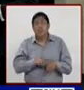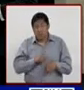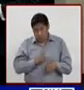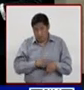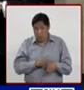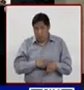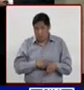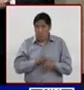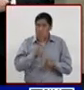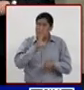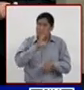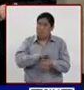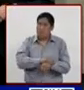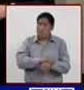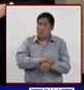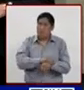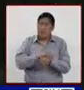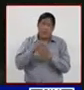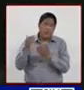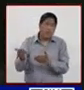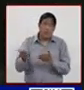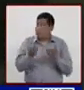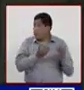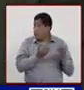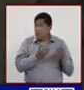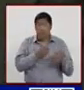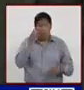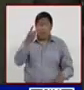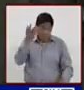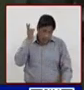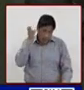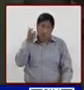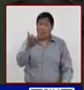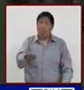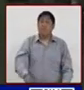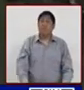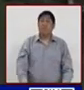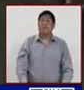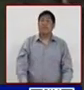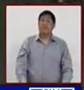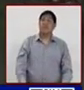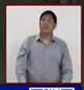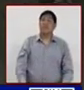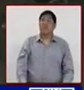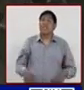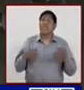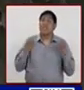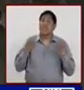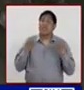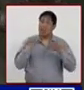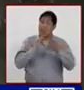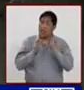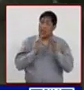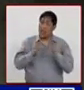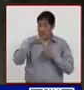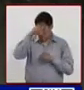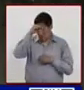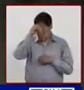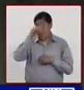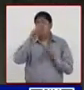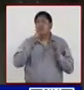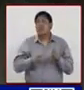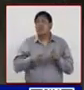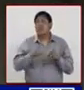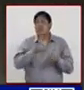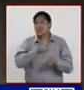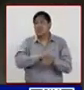el sí. Que ha sido aprendido y llevado hasta celdas de la FELCE. Vamos a escuchar el audio propio porque Graciela Reque intentaba hablar con esta Exacto. persona